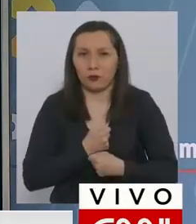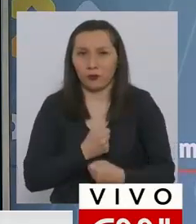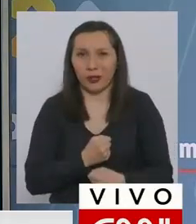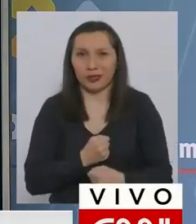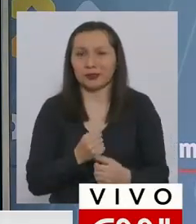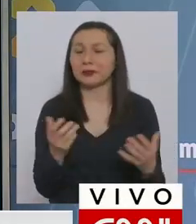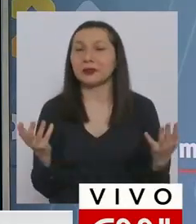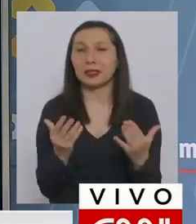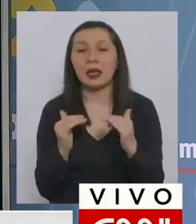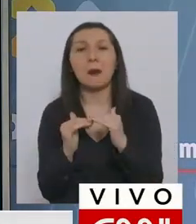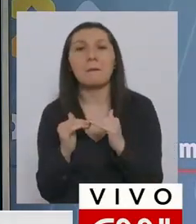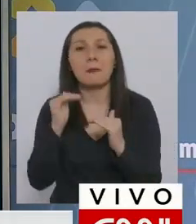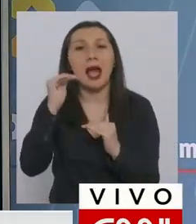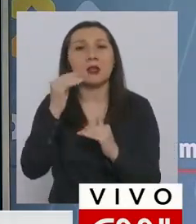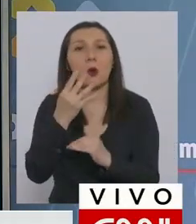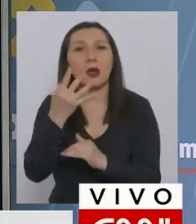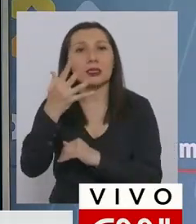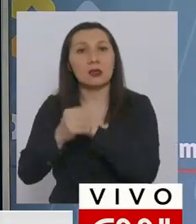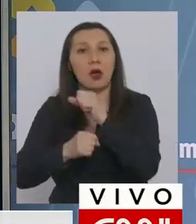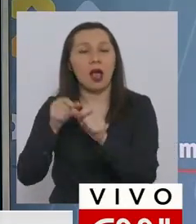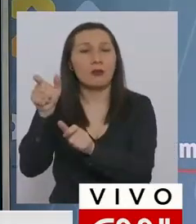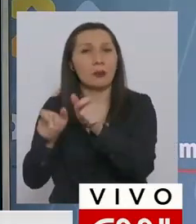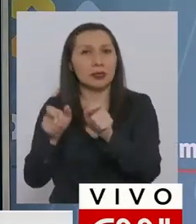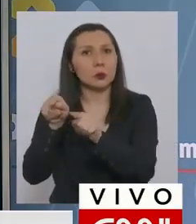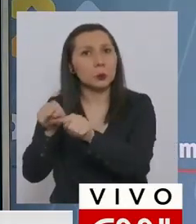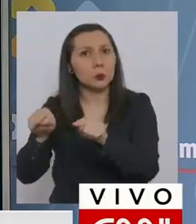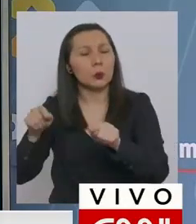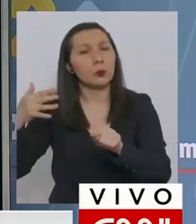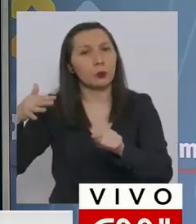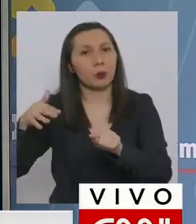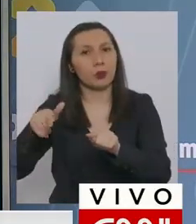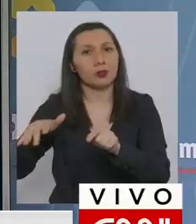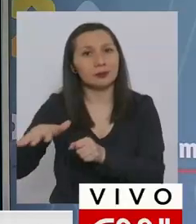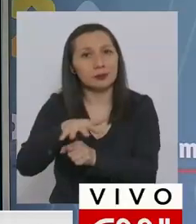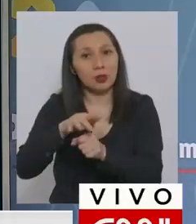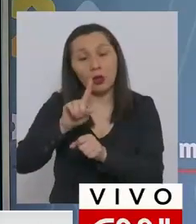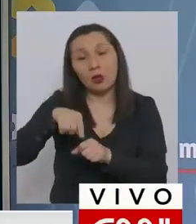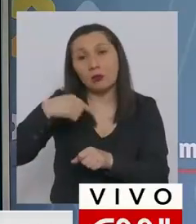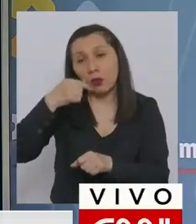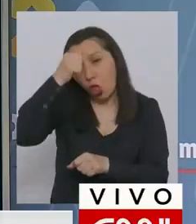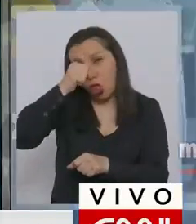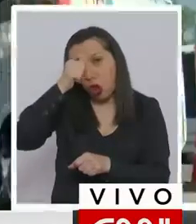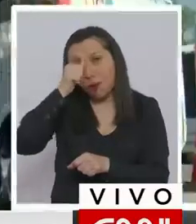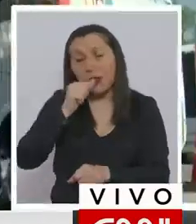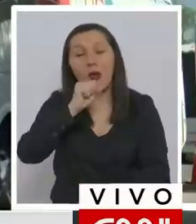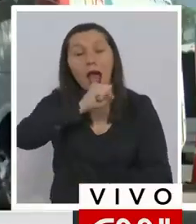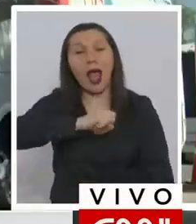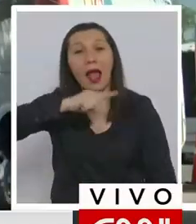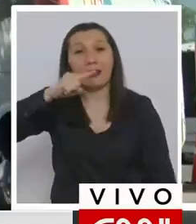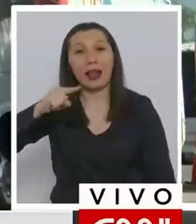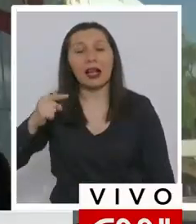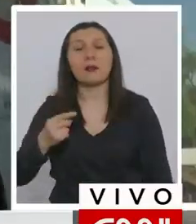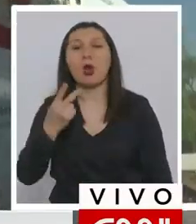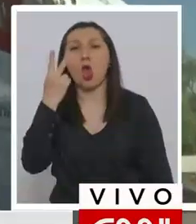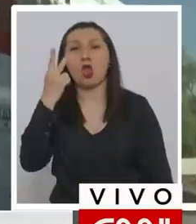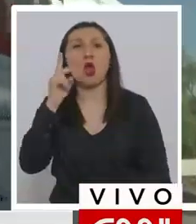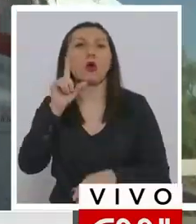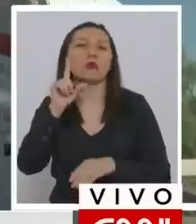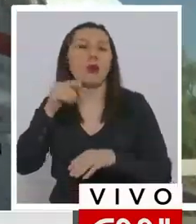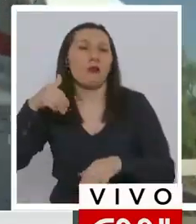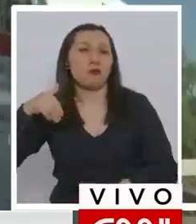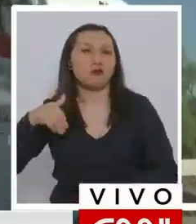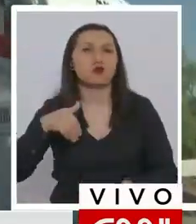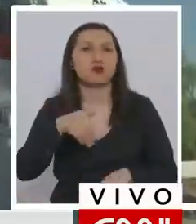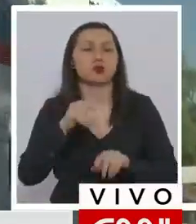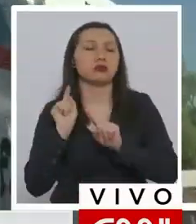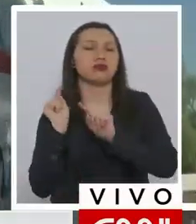a menores de 3 a 17 años. Quiero dar la seguridad de que las vacunas están para ellos, porque la estrategia fue disponer